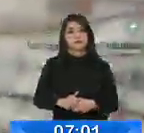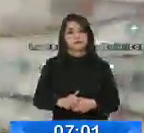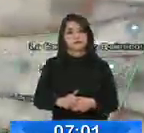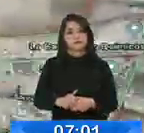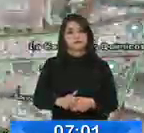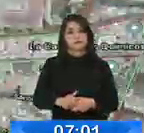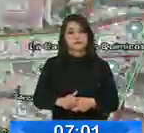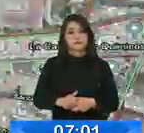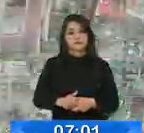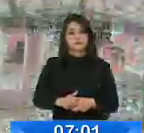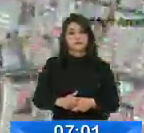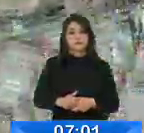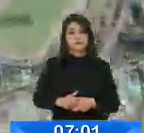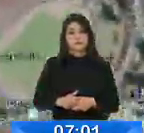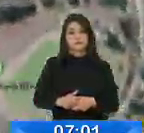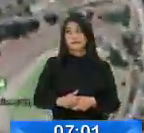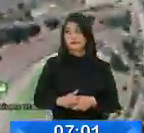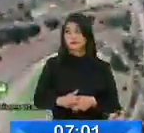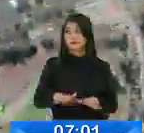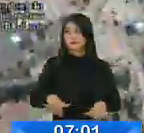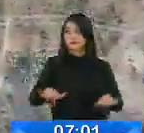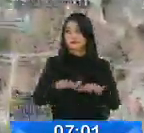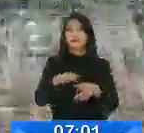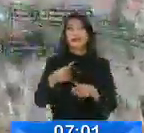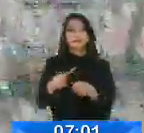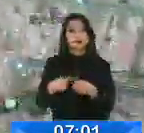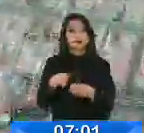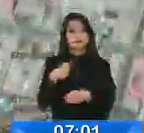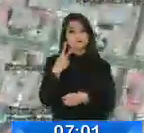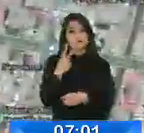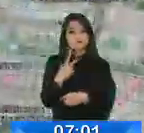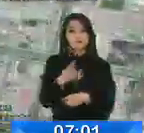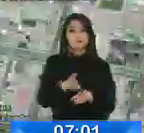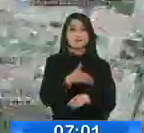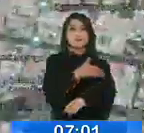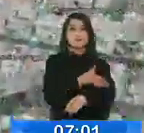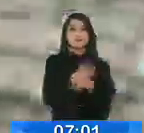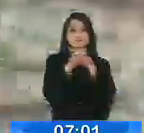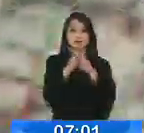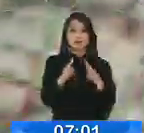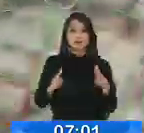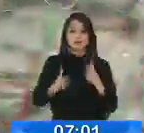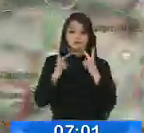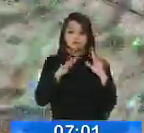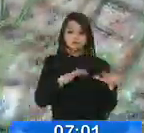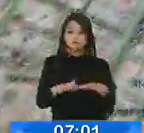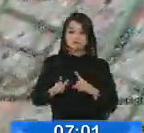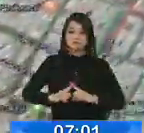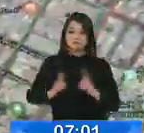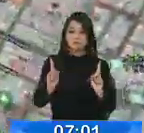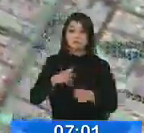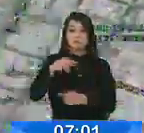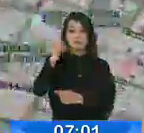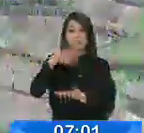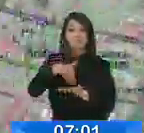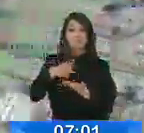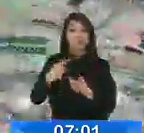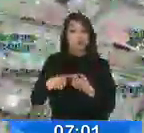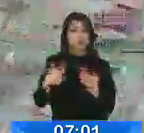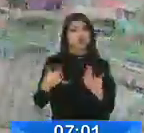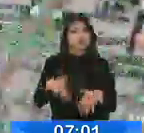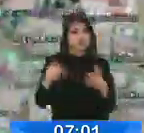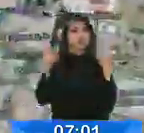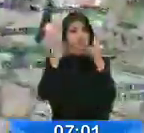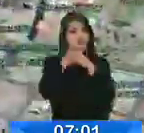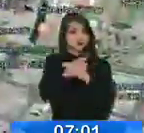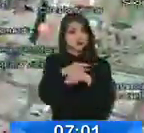hora tempranamente en la ciudad de Quito, claro, días previos a la Navidad. Así que el norte centro de Quito, miren ustedes,